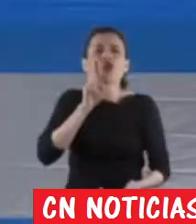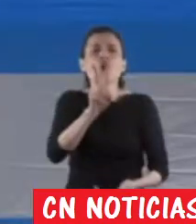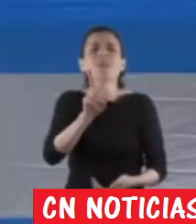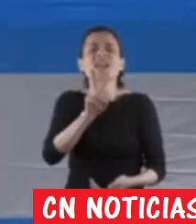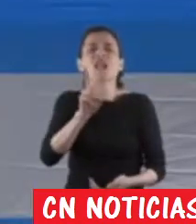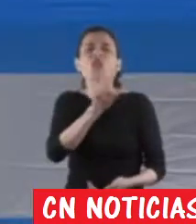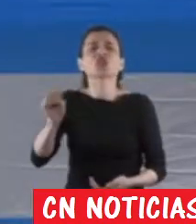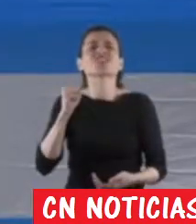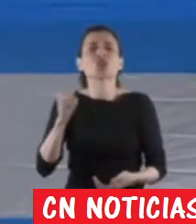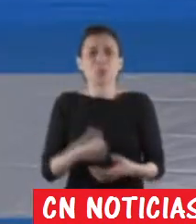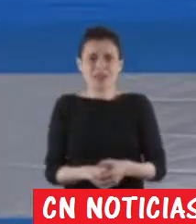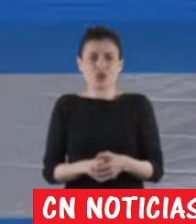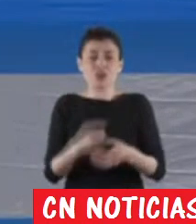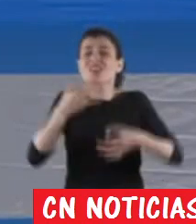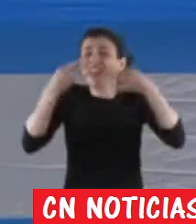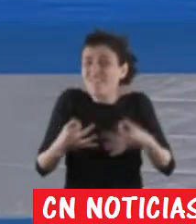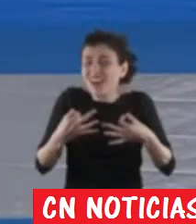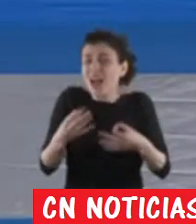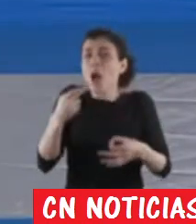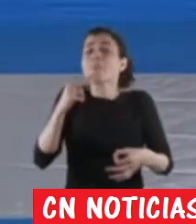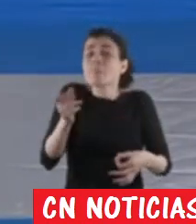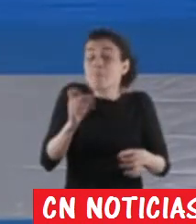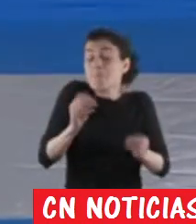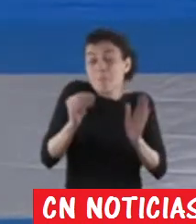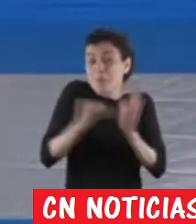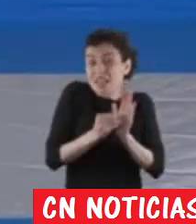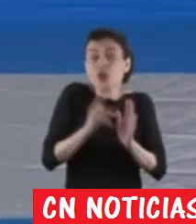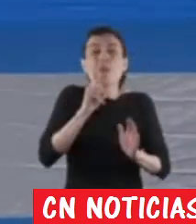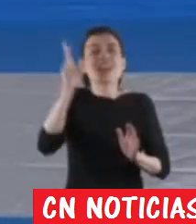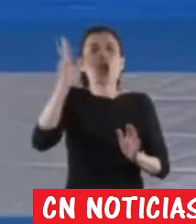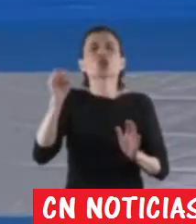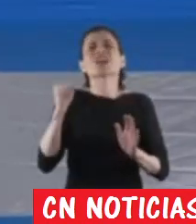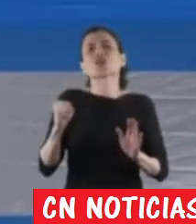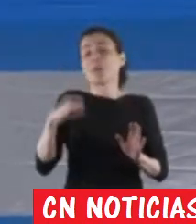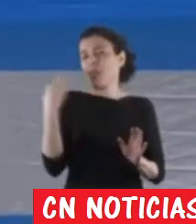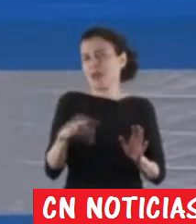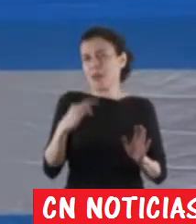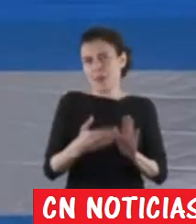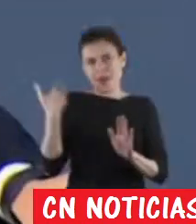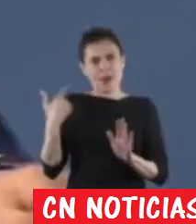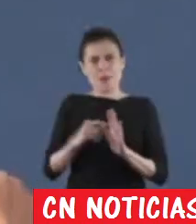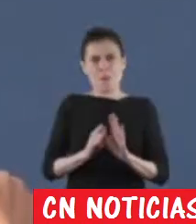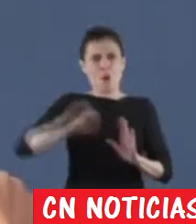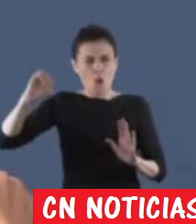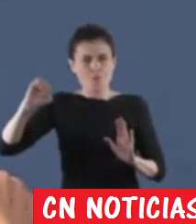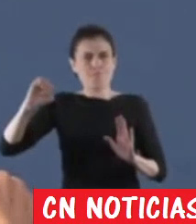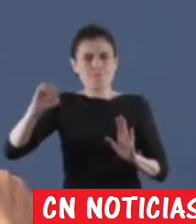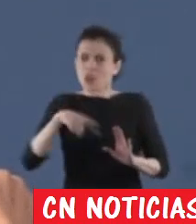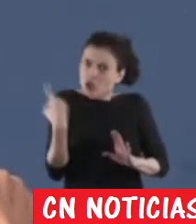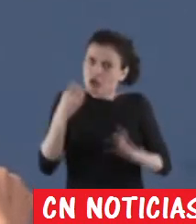costar 1.800. Hay que seguir sumando molinos, hay que seguir transfiriendo riqueza, hay que seguir